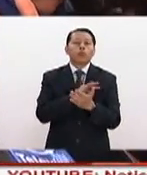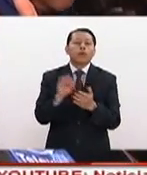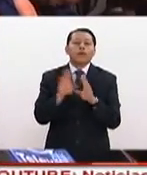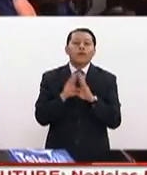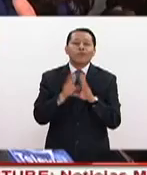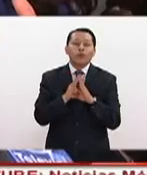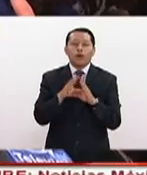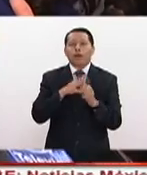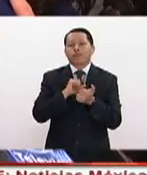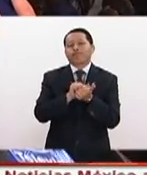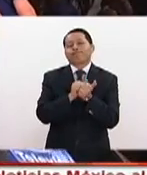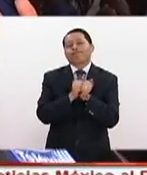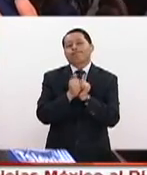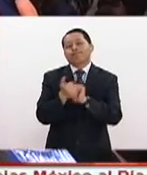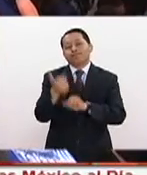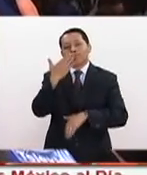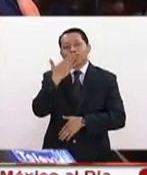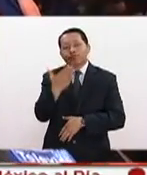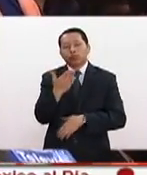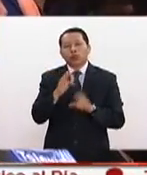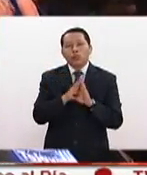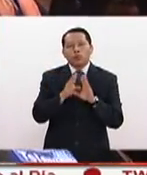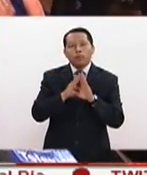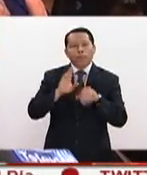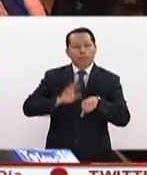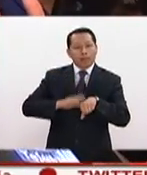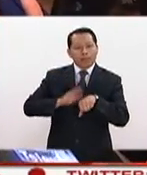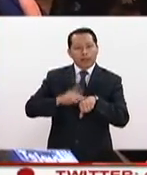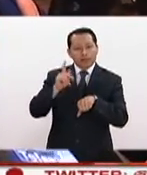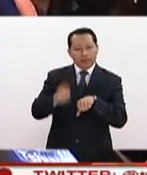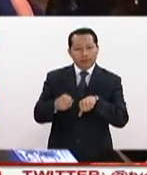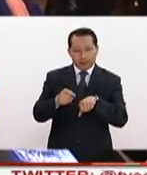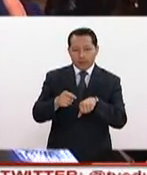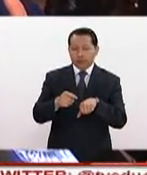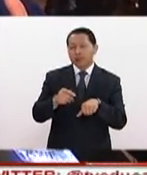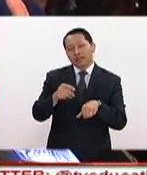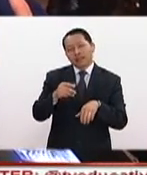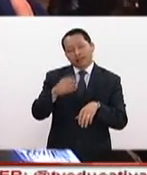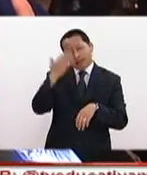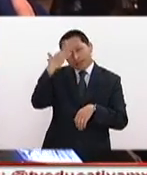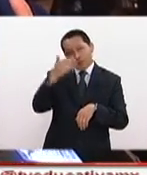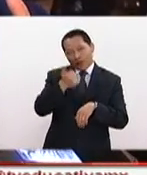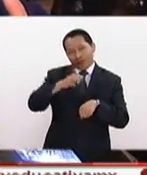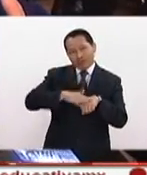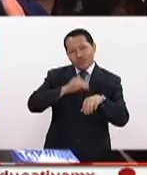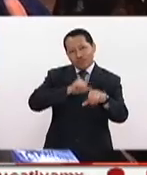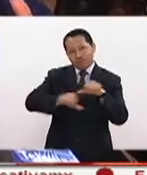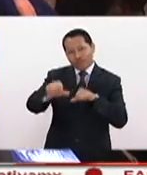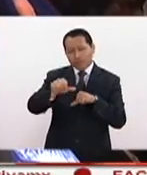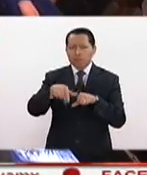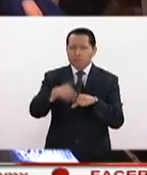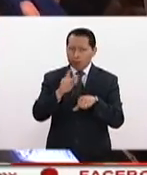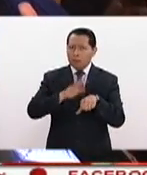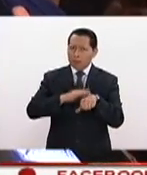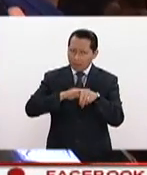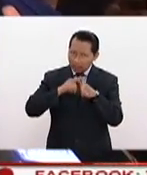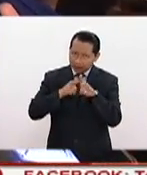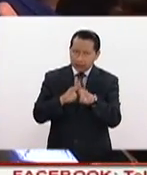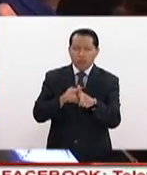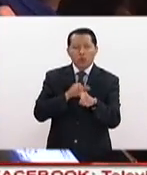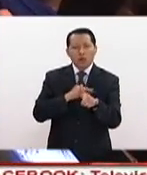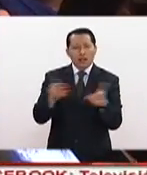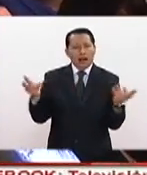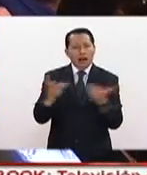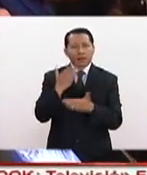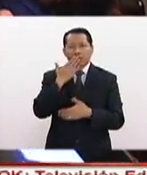una transformación que vaya más allá del cambio sexenal de la administración y que pues empiece a rendir